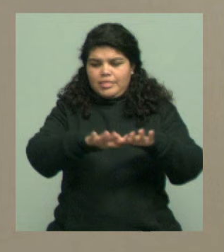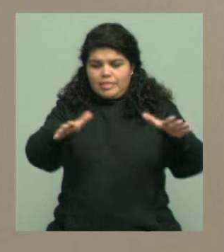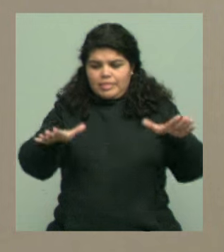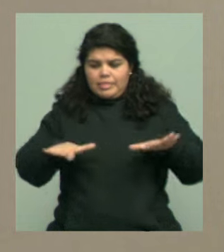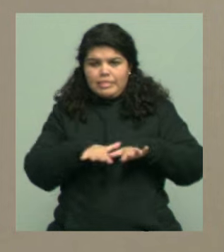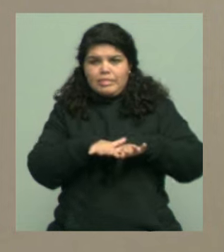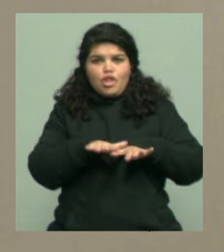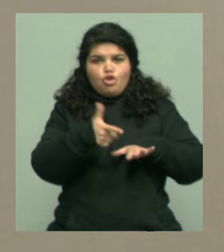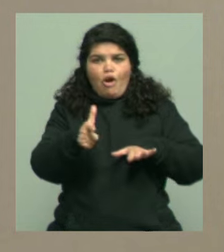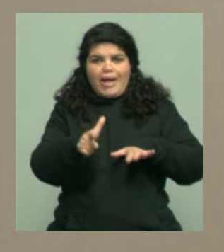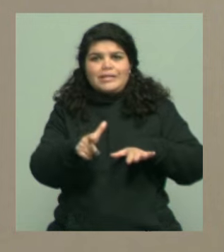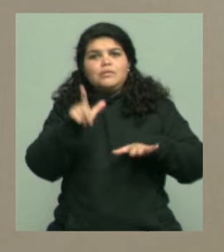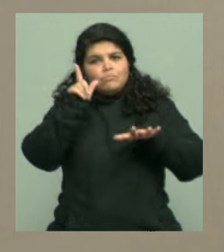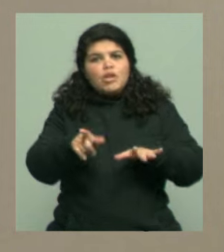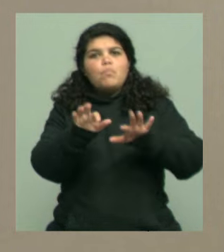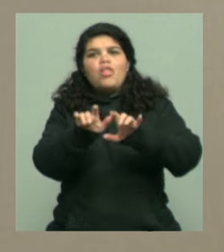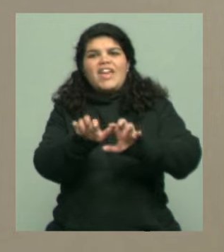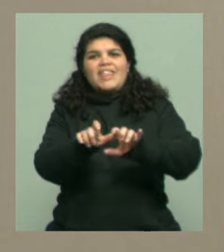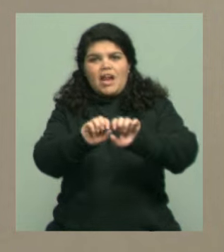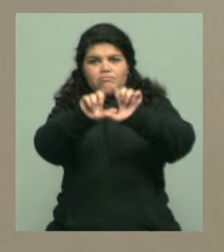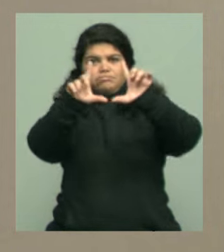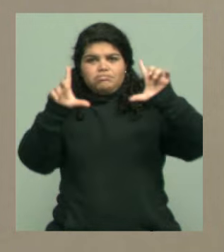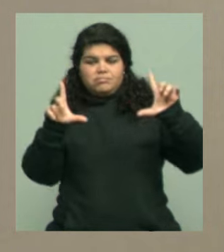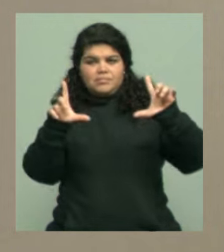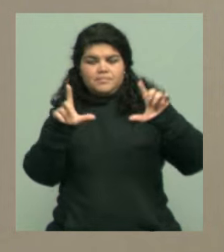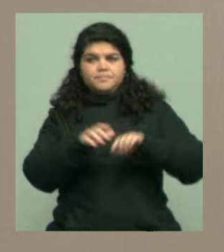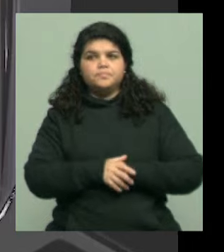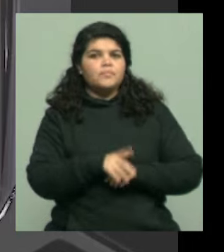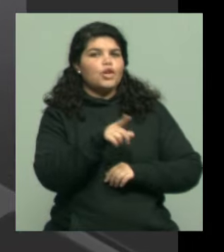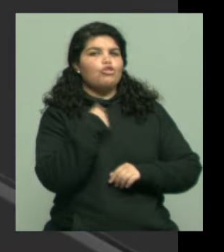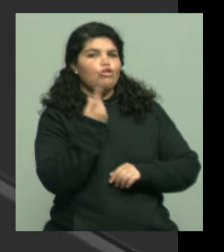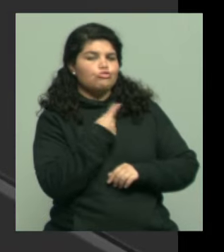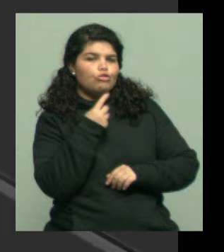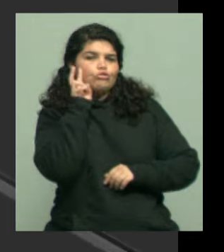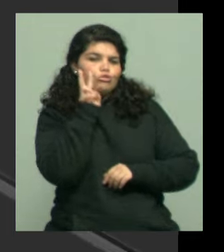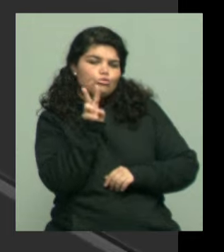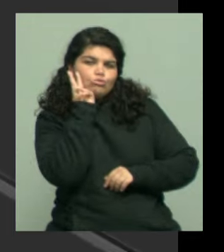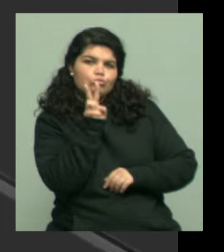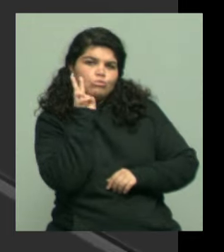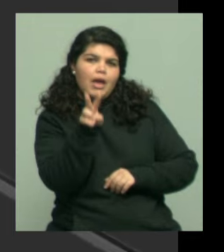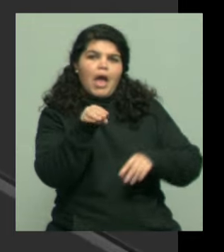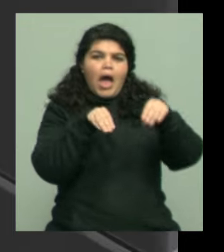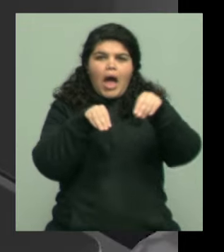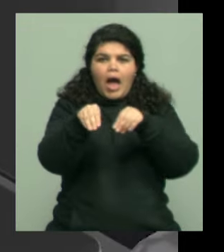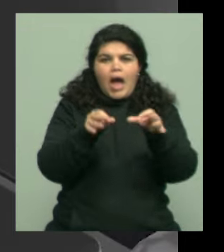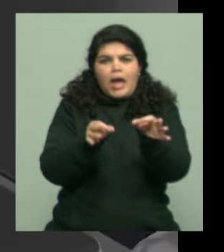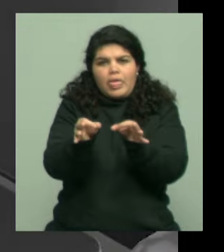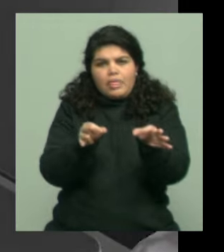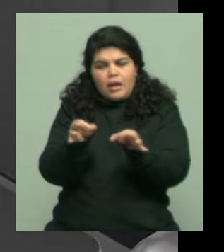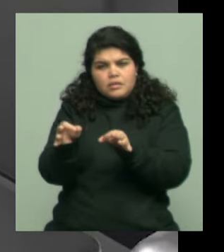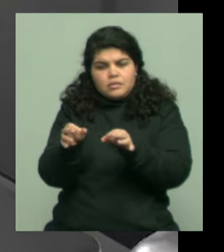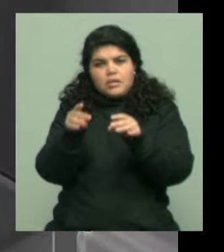Ahí está. Bueno, nosotros también, viendo el ajedrez, veíamos algunas cositas que nos gustarían mejorar y fuimos